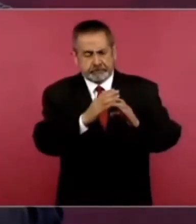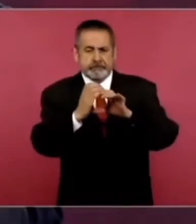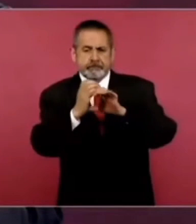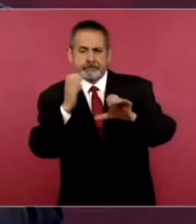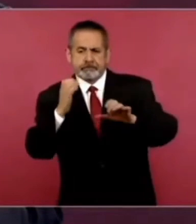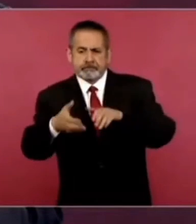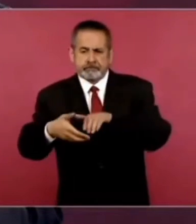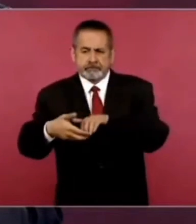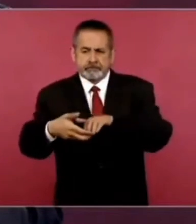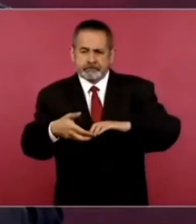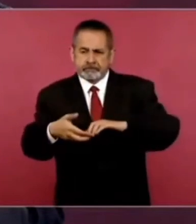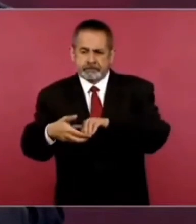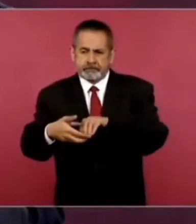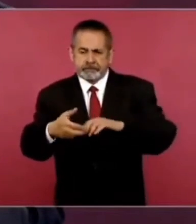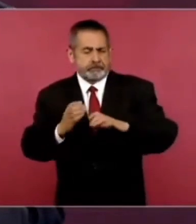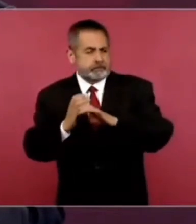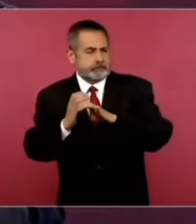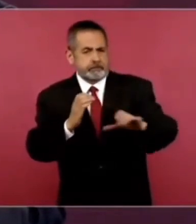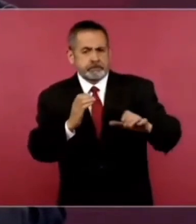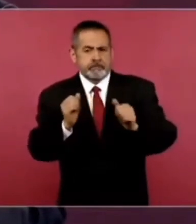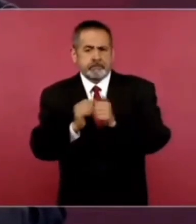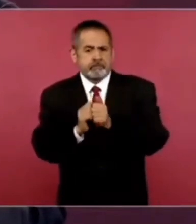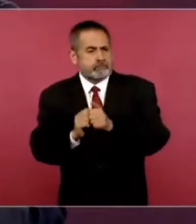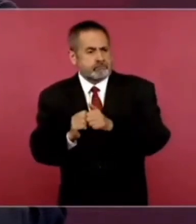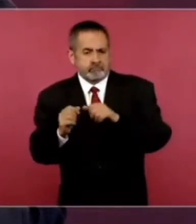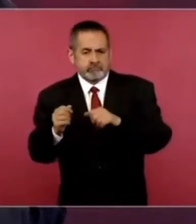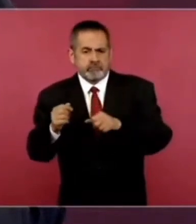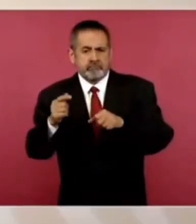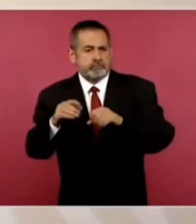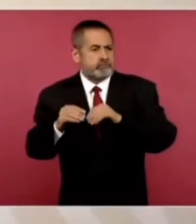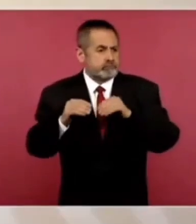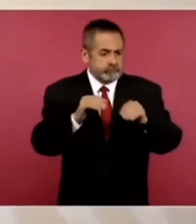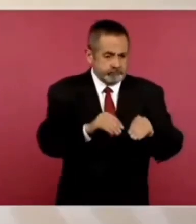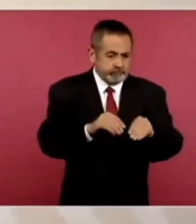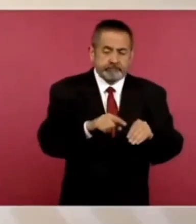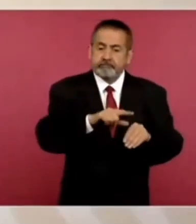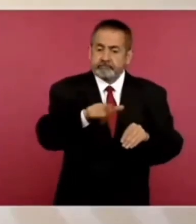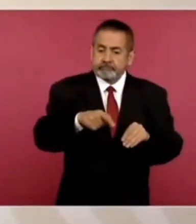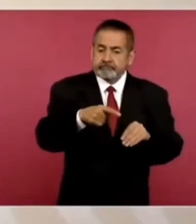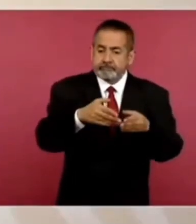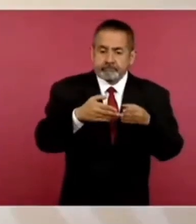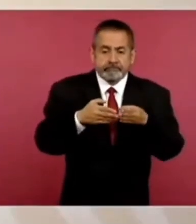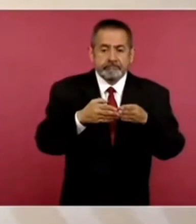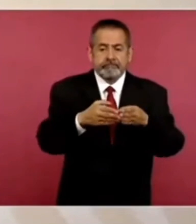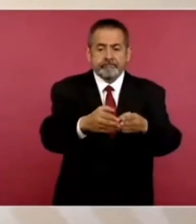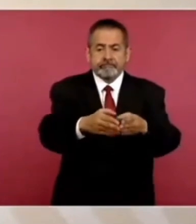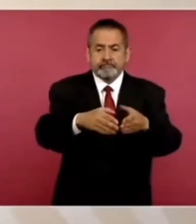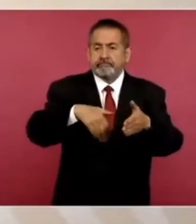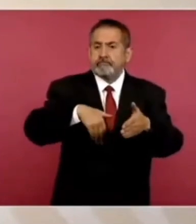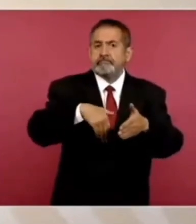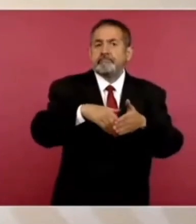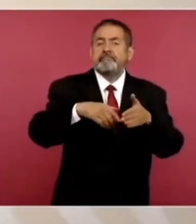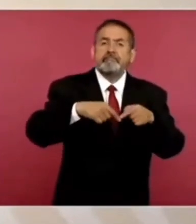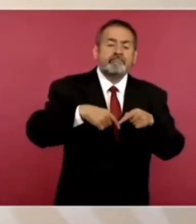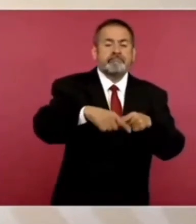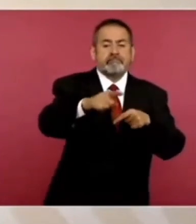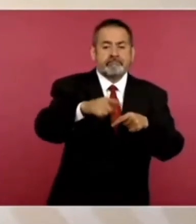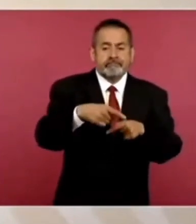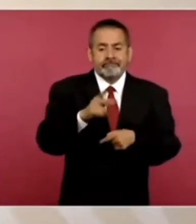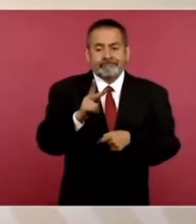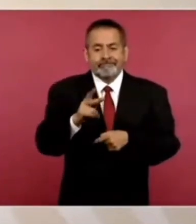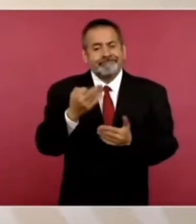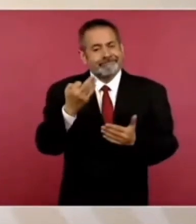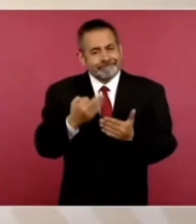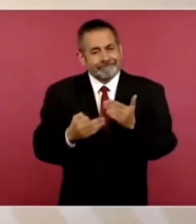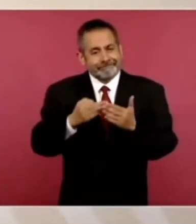pipas o mediante pipas, por barco, pero también